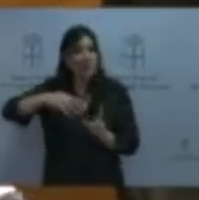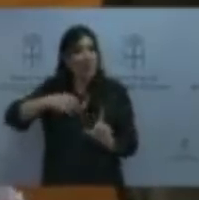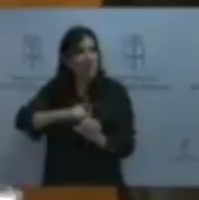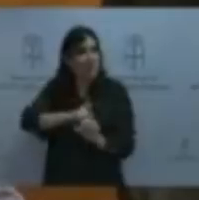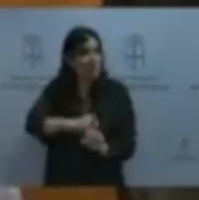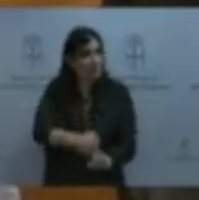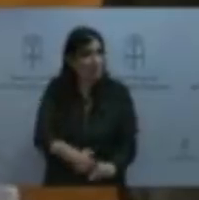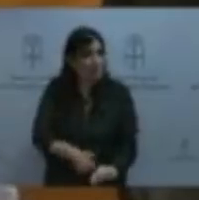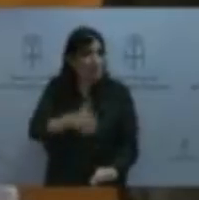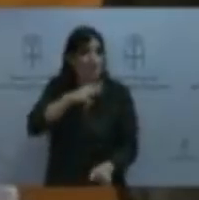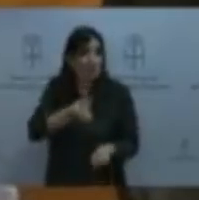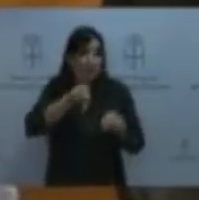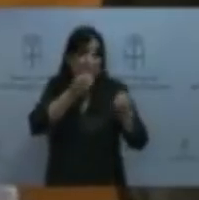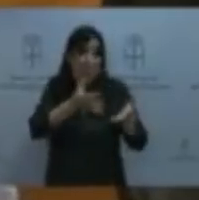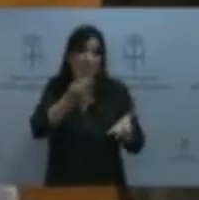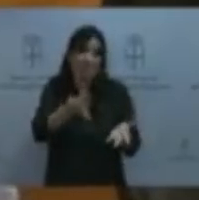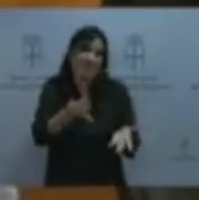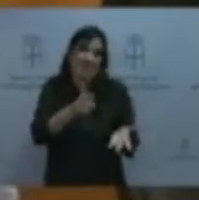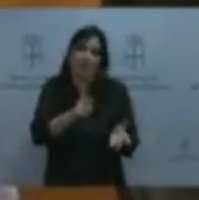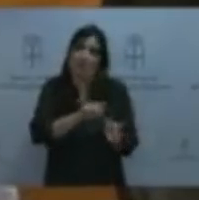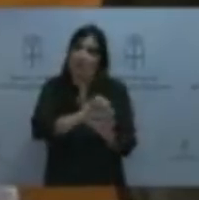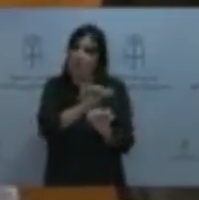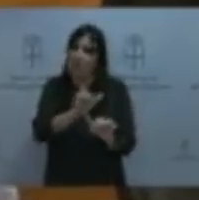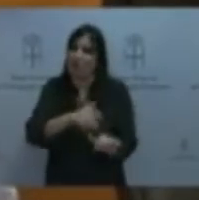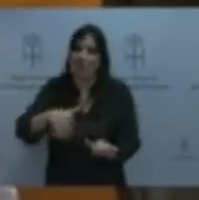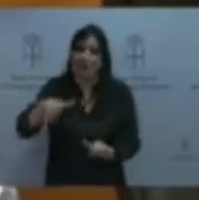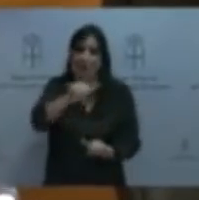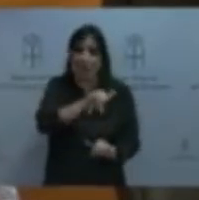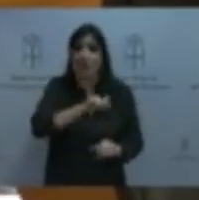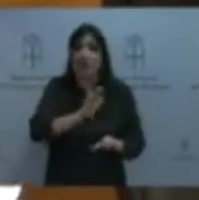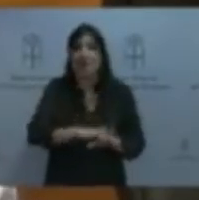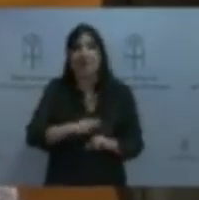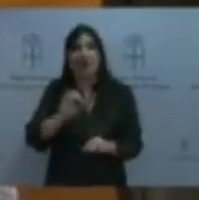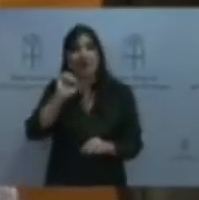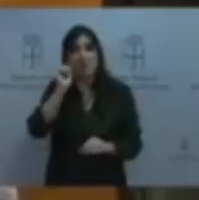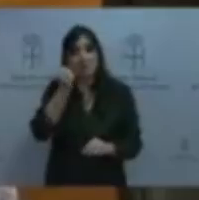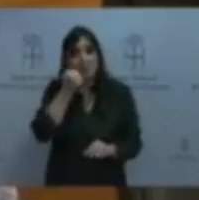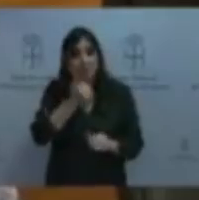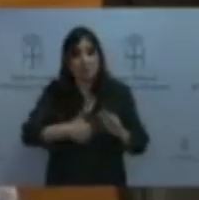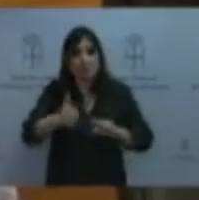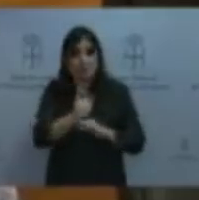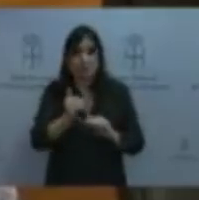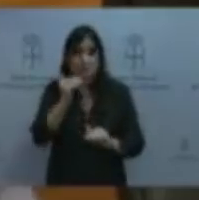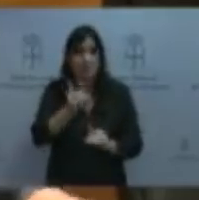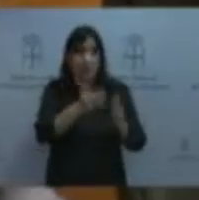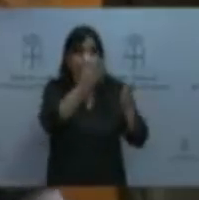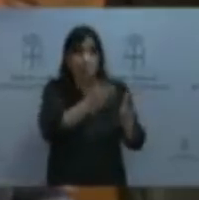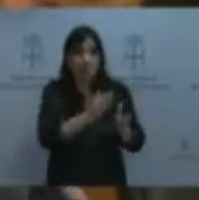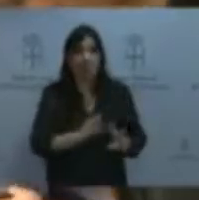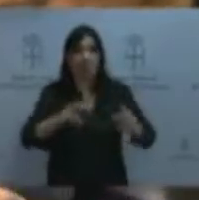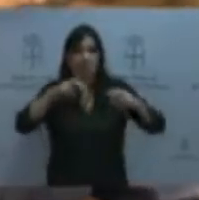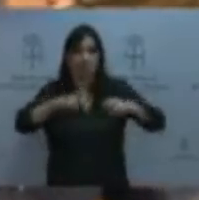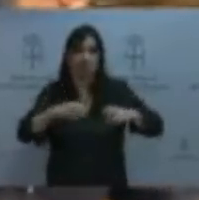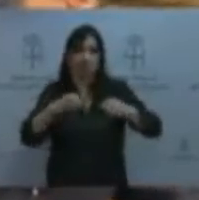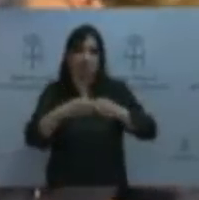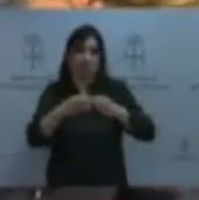la maniobra de Liberbank de cara al recurso presentado ante el Supremo. Usted se reunía con los trabajadores el pasado 13 de noviembre en compañía